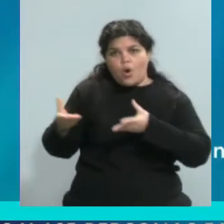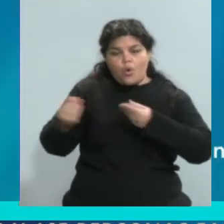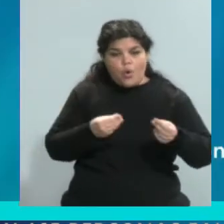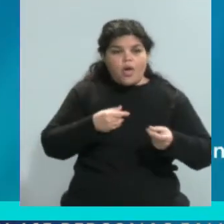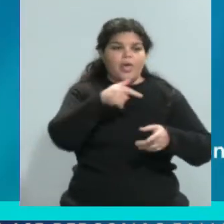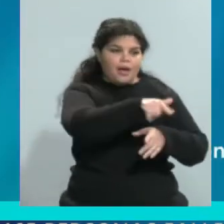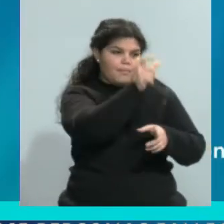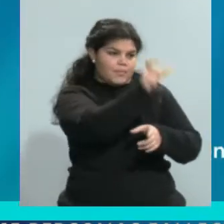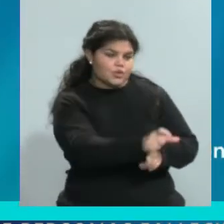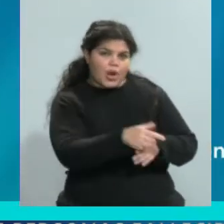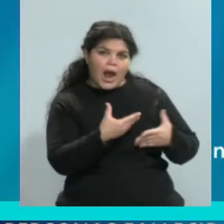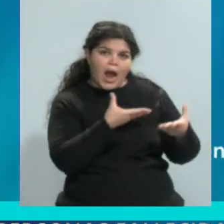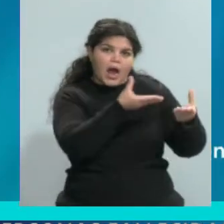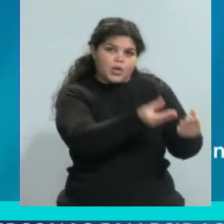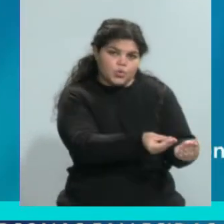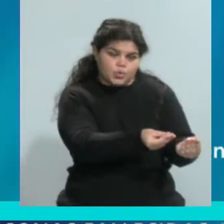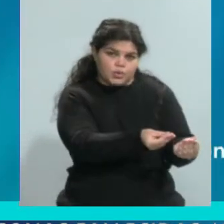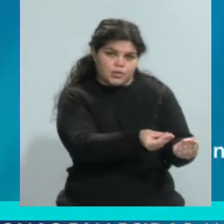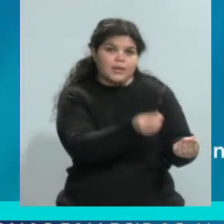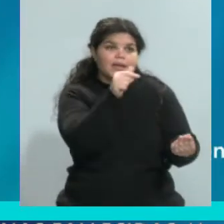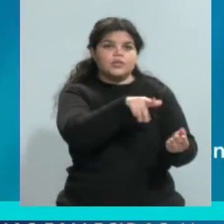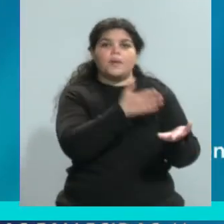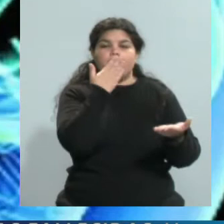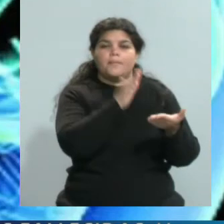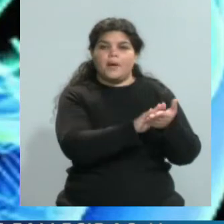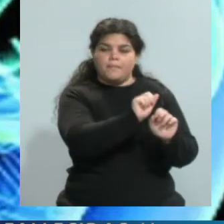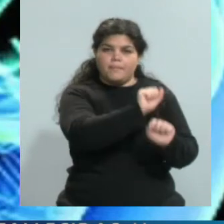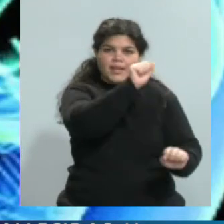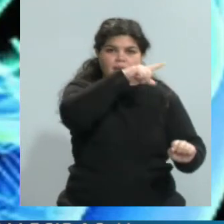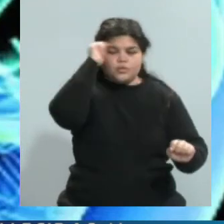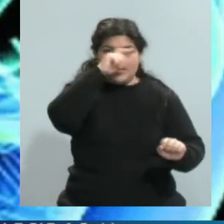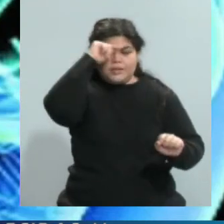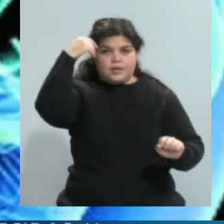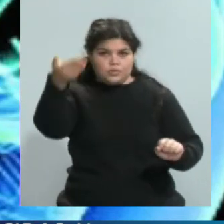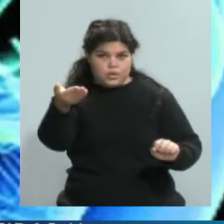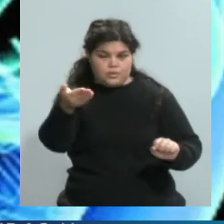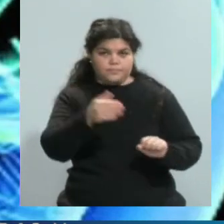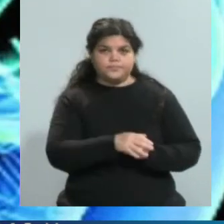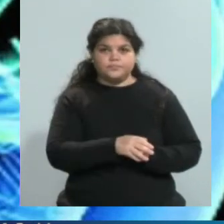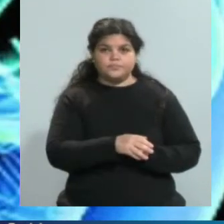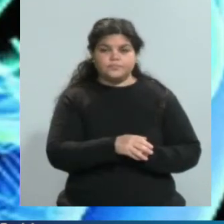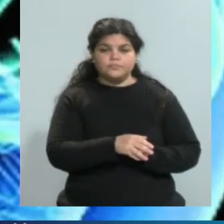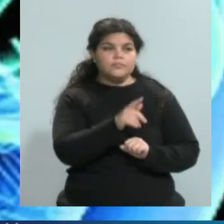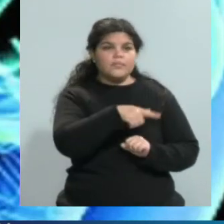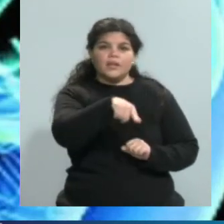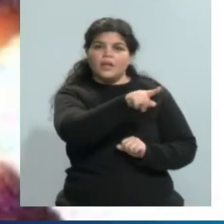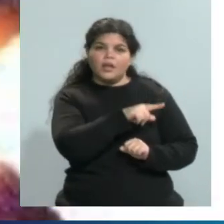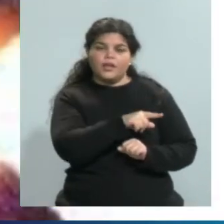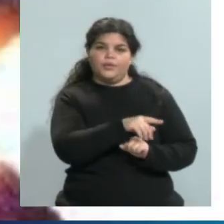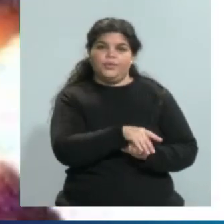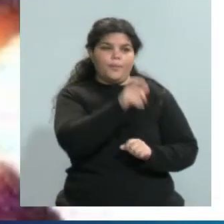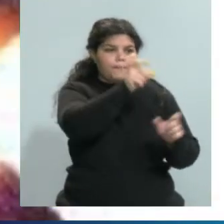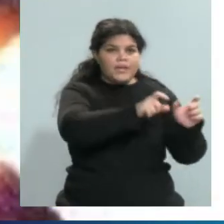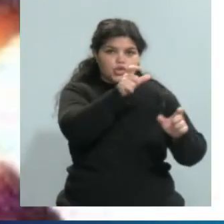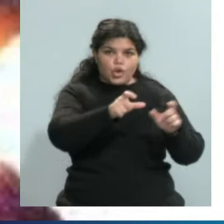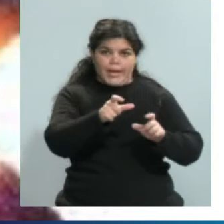son instituciones que certifican a nivel nacional e internacional. Ellos son los que auditan el proceso de crecimiento profesional.